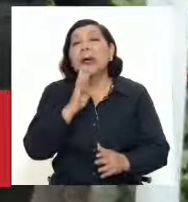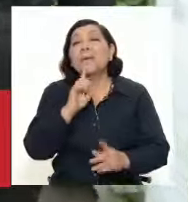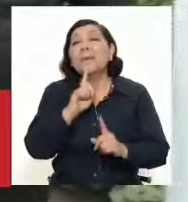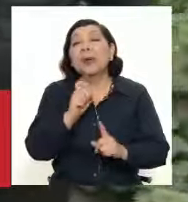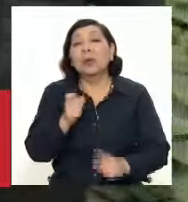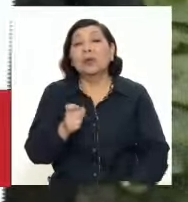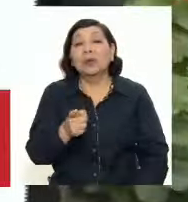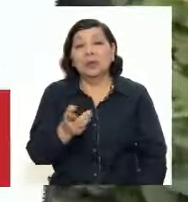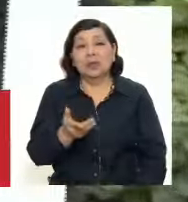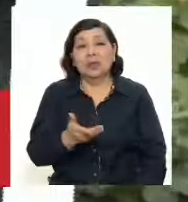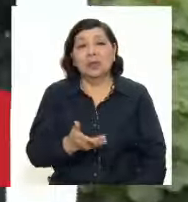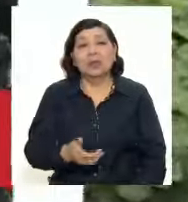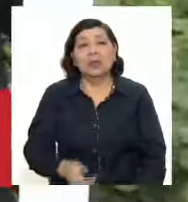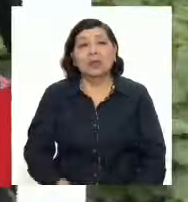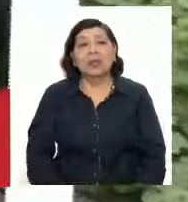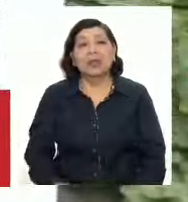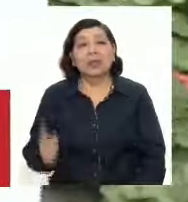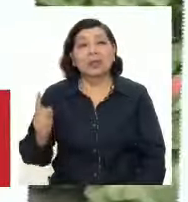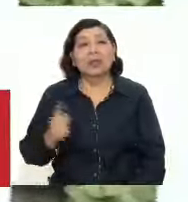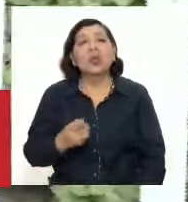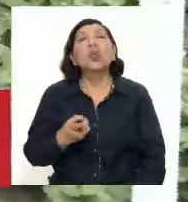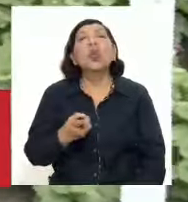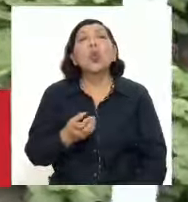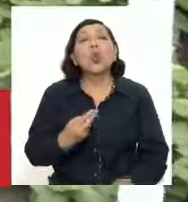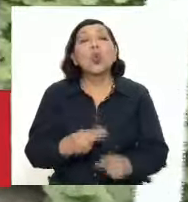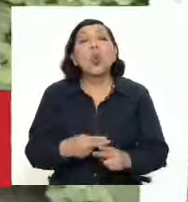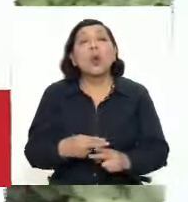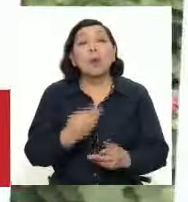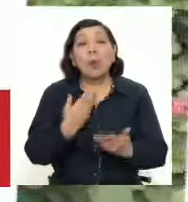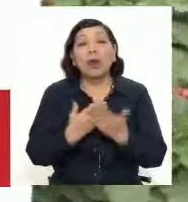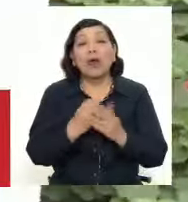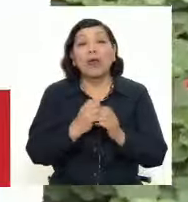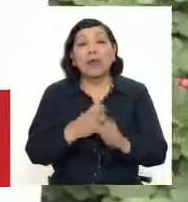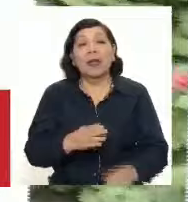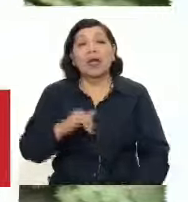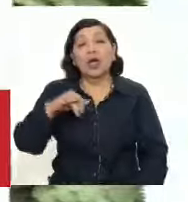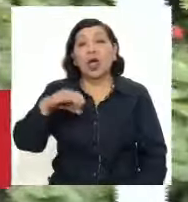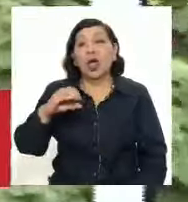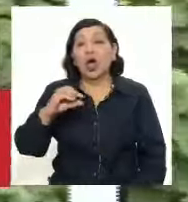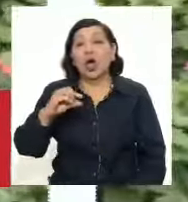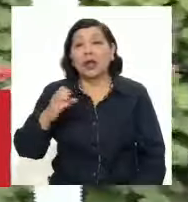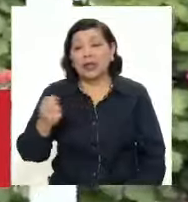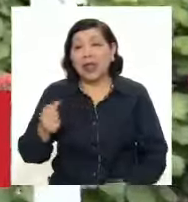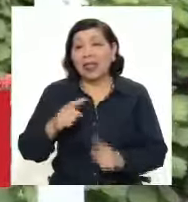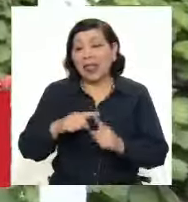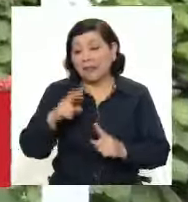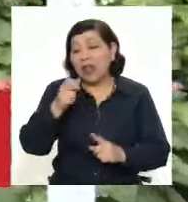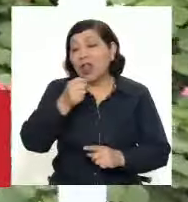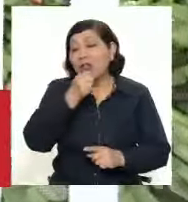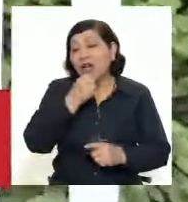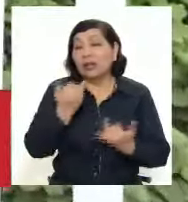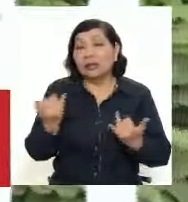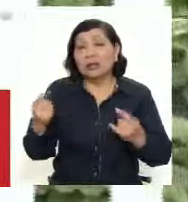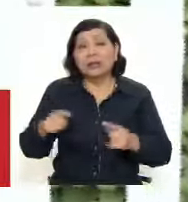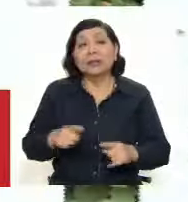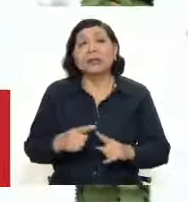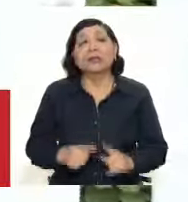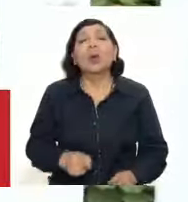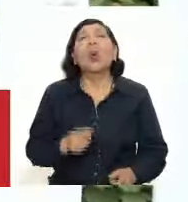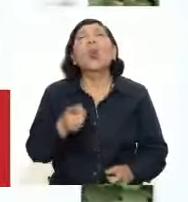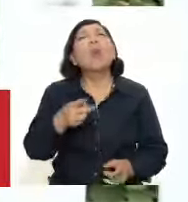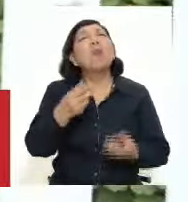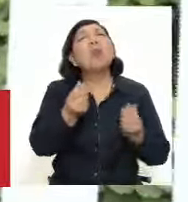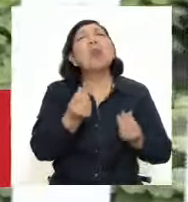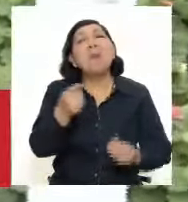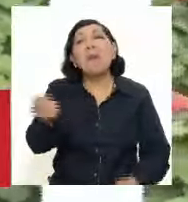consultarle. Un favor, si puedes venir por acá. ¿Cómo te llamas? Muy buenos días, Jorge. Jorge, bienvenido a TV Perú Noticias, estamos en vivo. ¿Cuál es